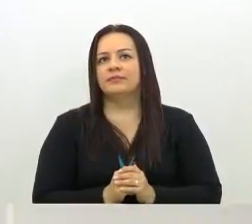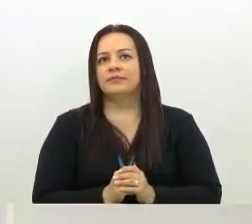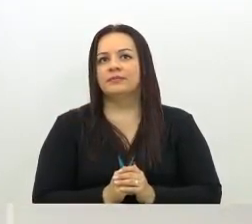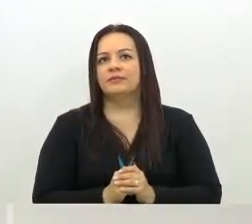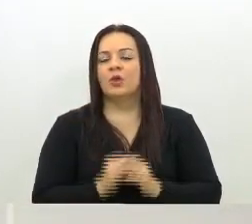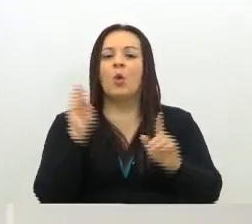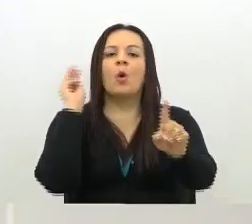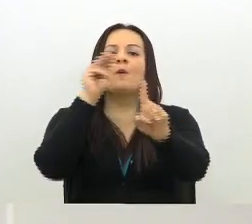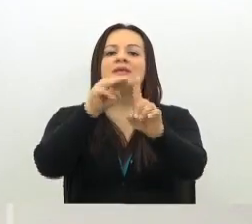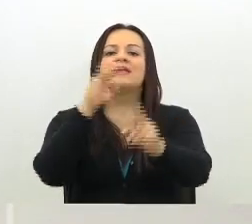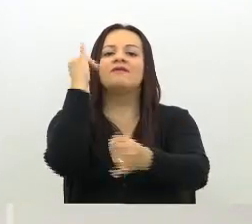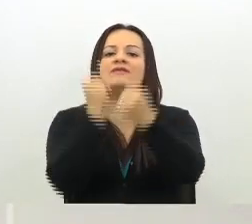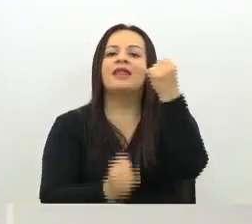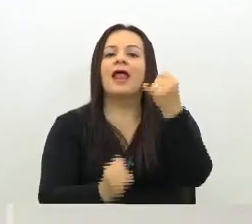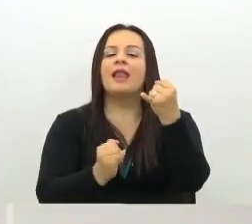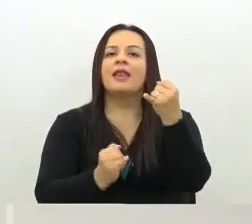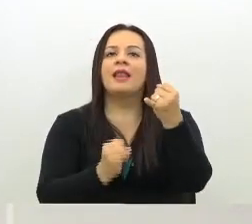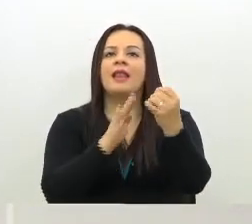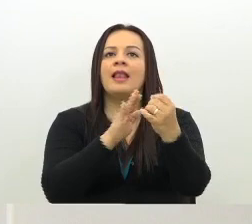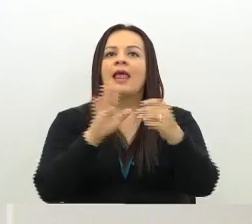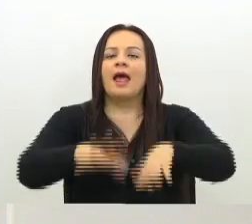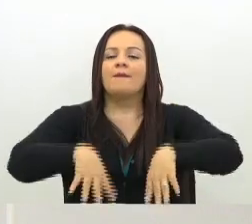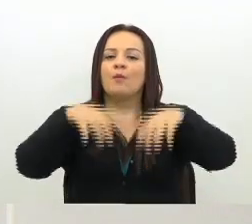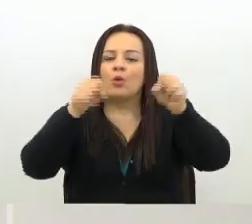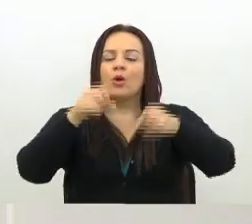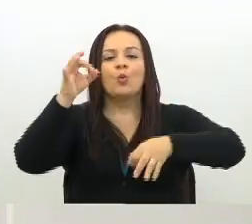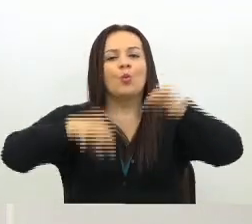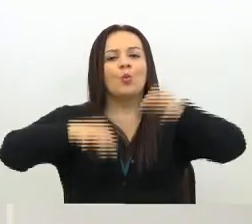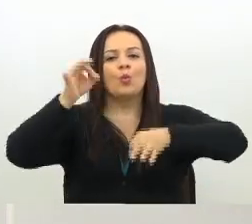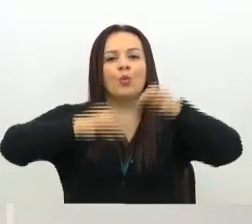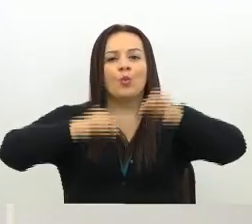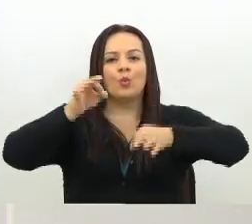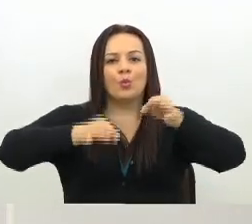Un mensaje final al Poder Judicial.